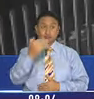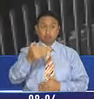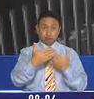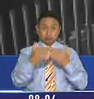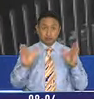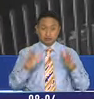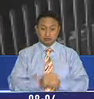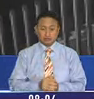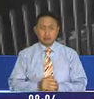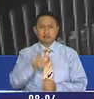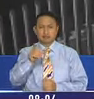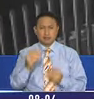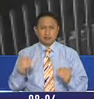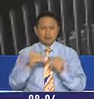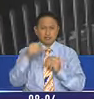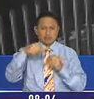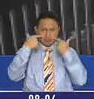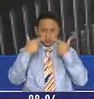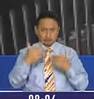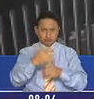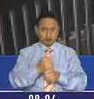días para mejorar la seguridad.